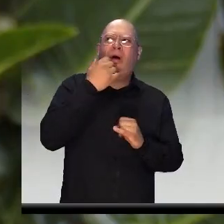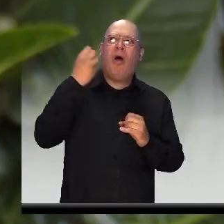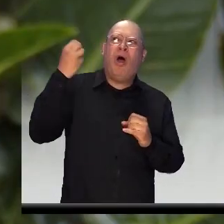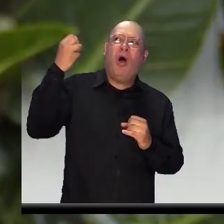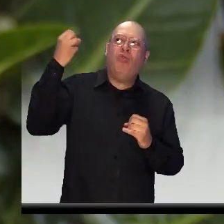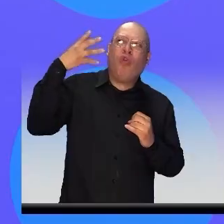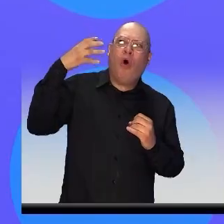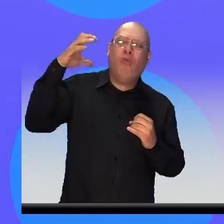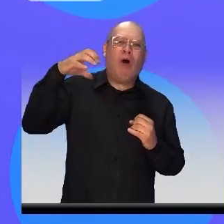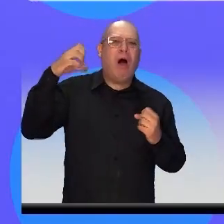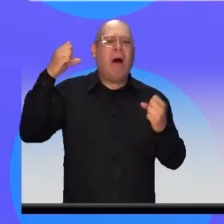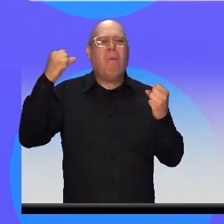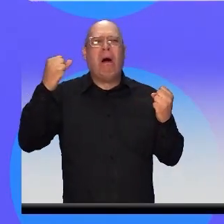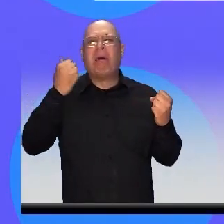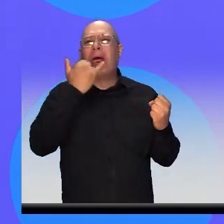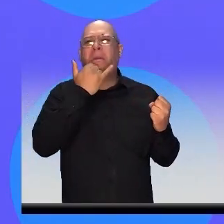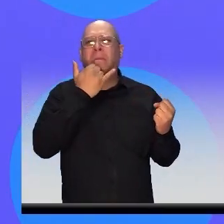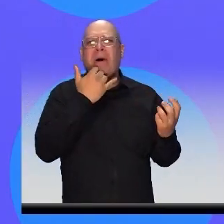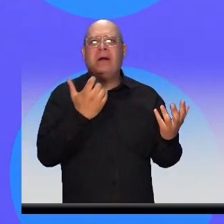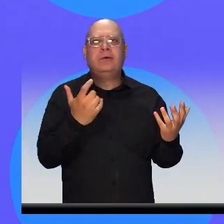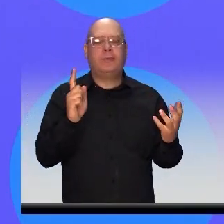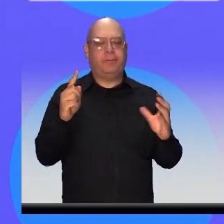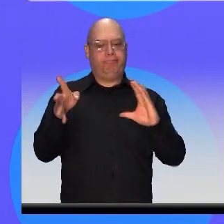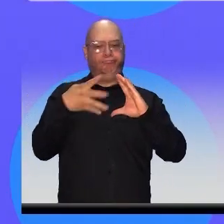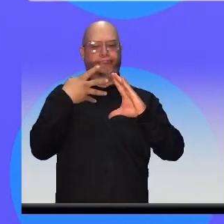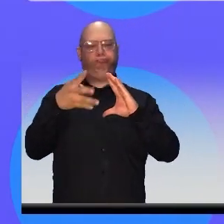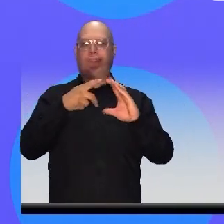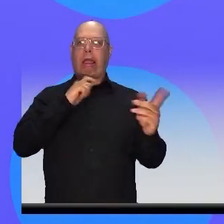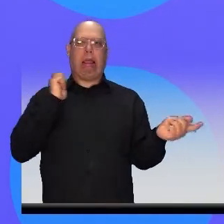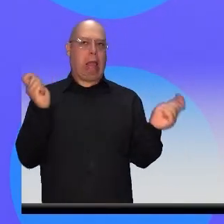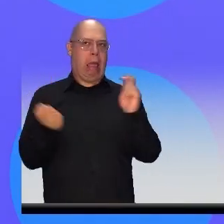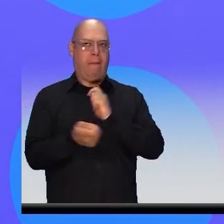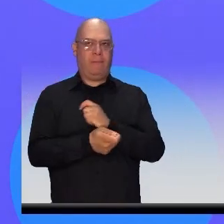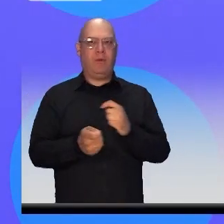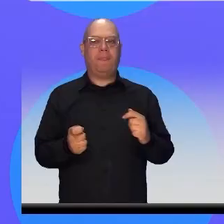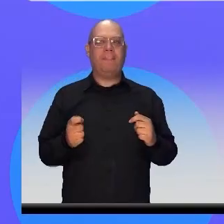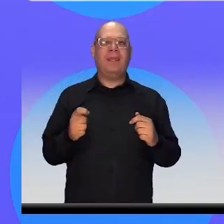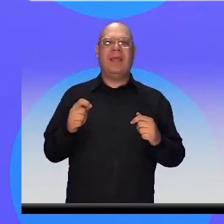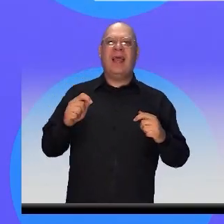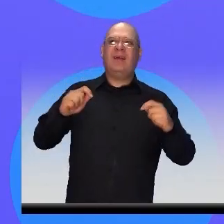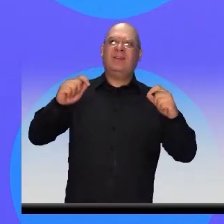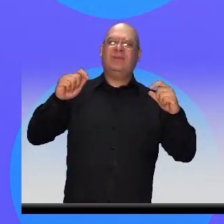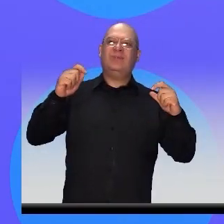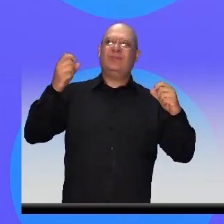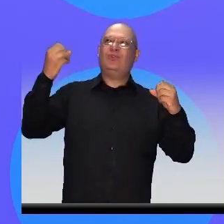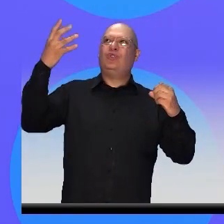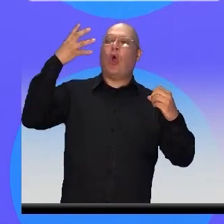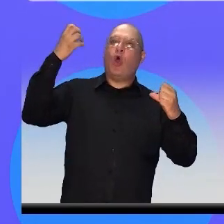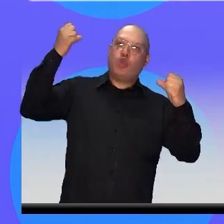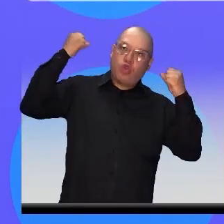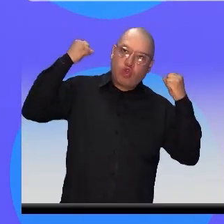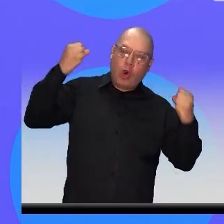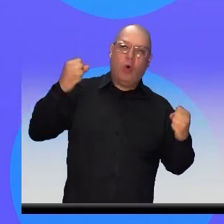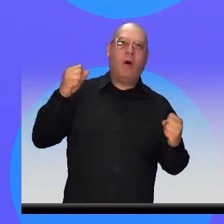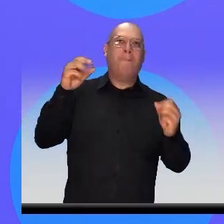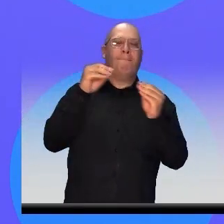ver, el cambio climático, el fenómeno del Niño, la